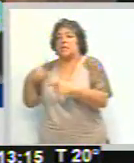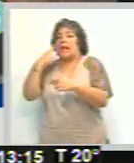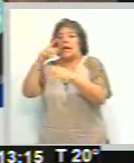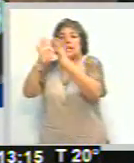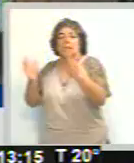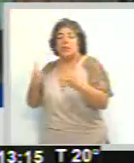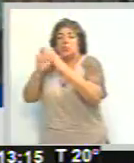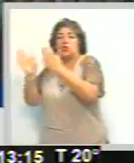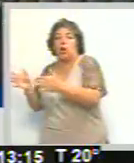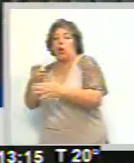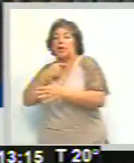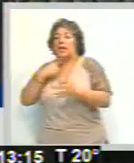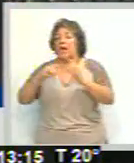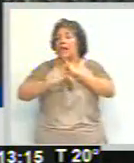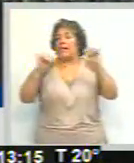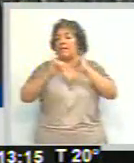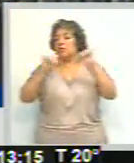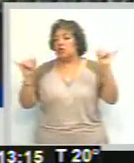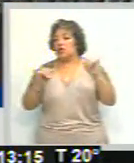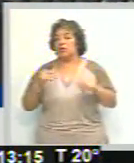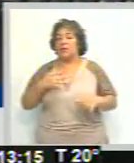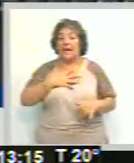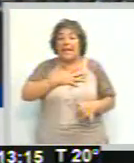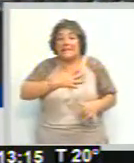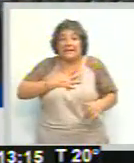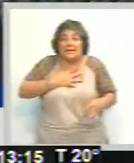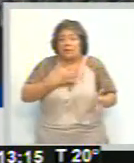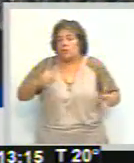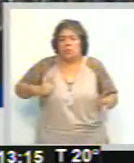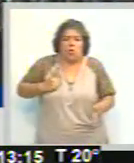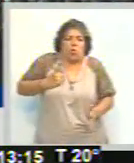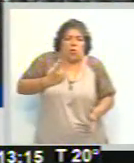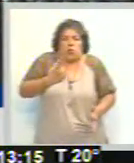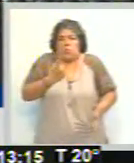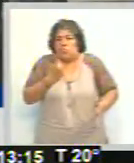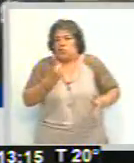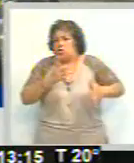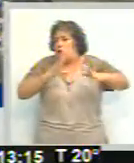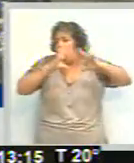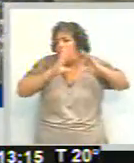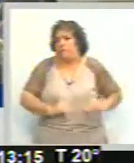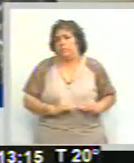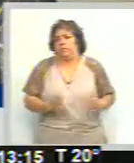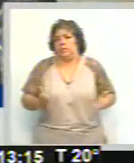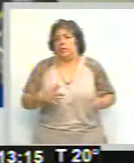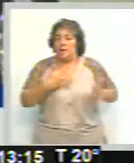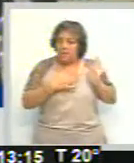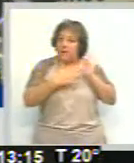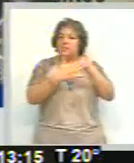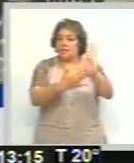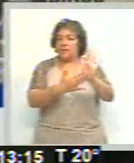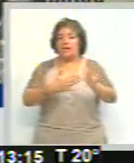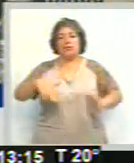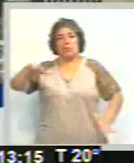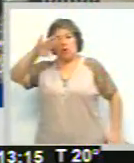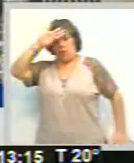difundir este material. Y la sensación es de orgullo total, estar representando al general Güemes es